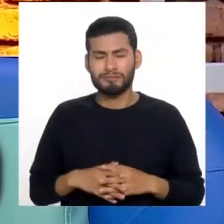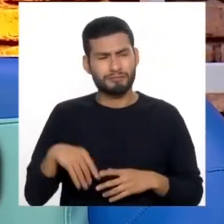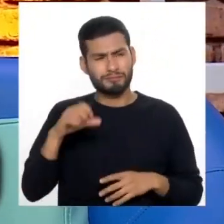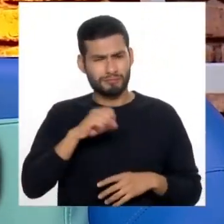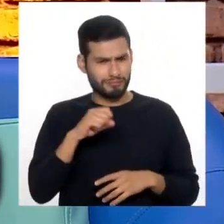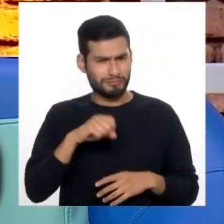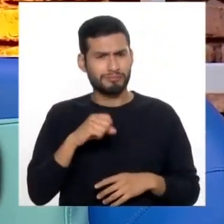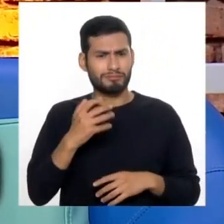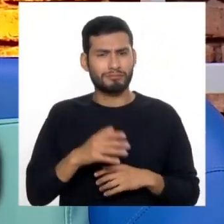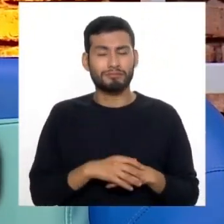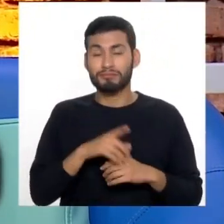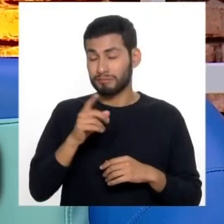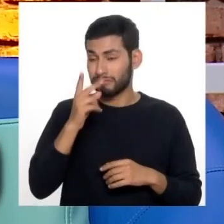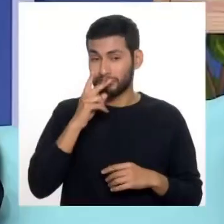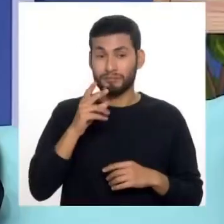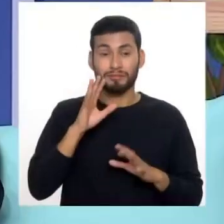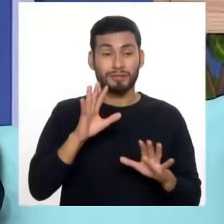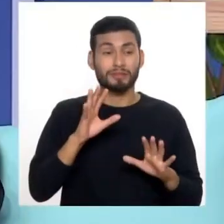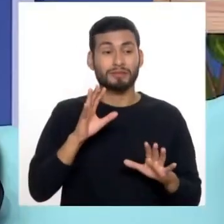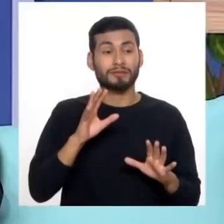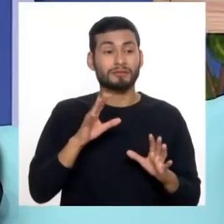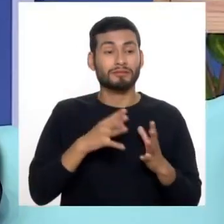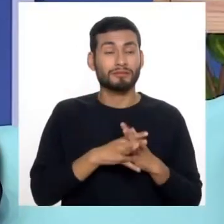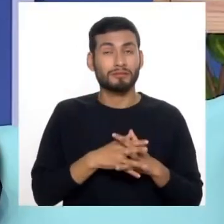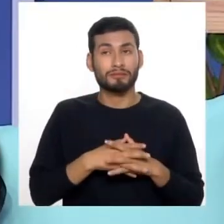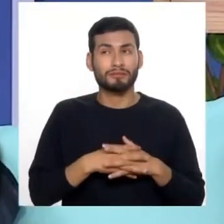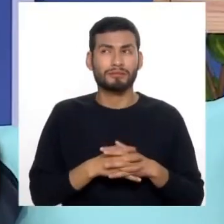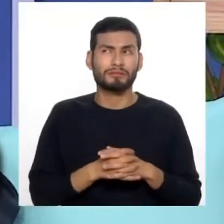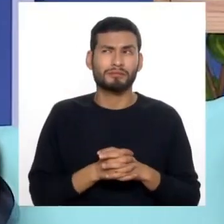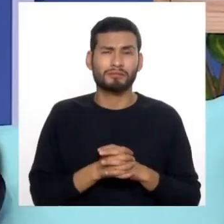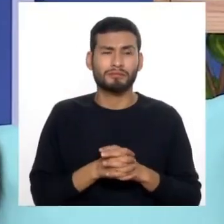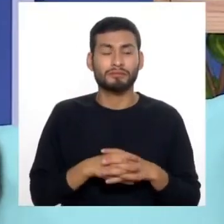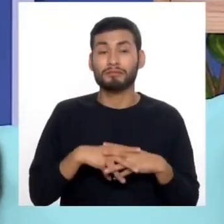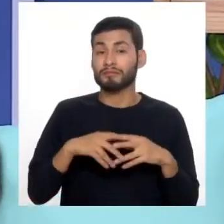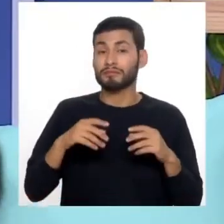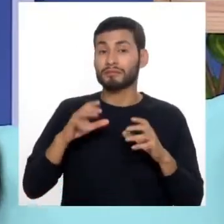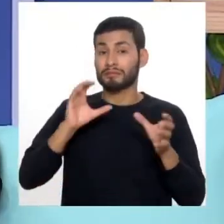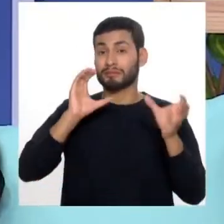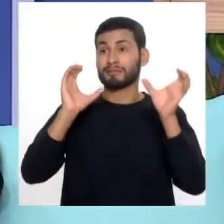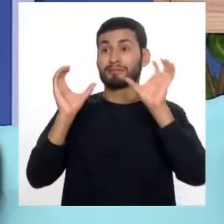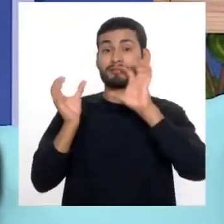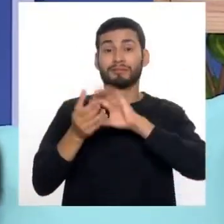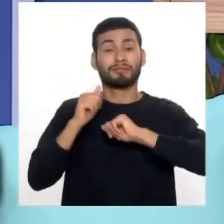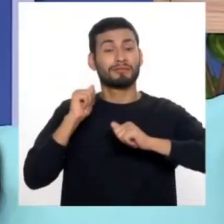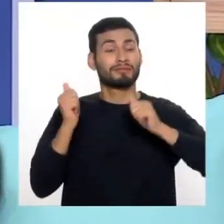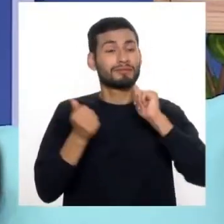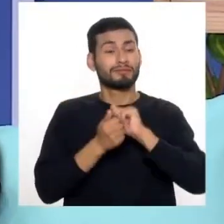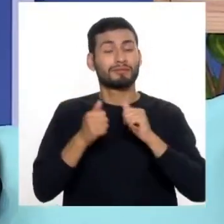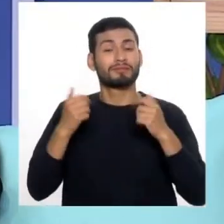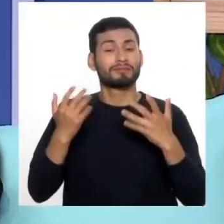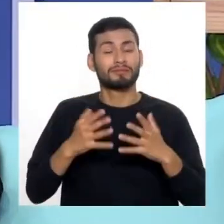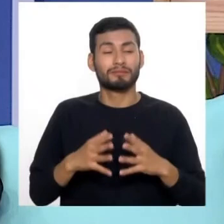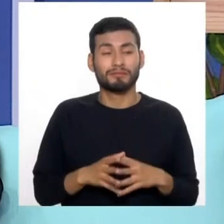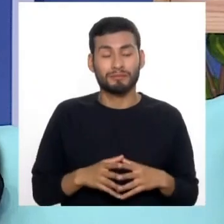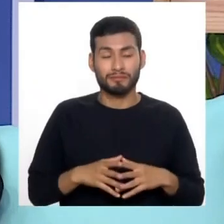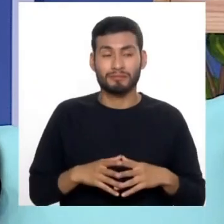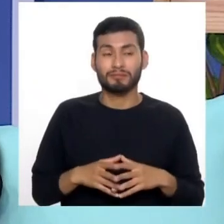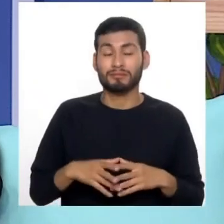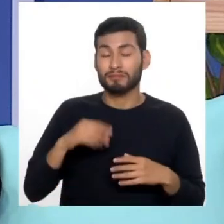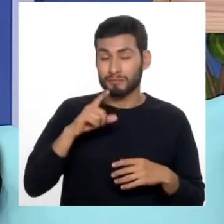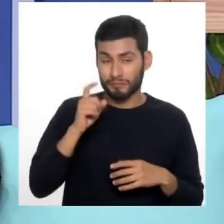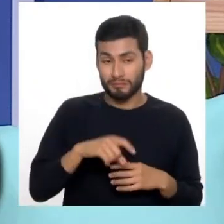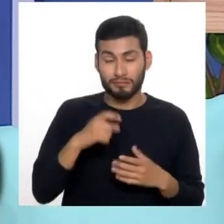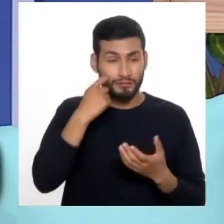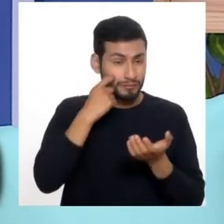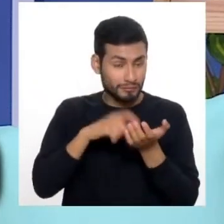alguna. Además, mira, Christopher, el cambio climático también va a ser una situación, digamos, a tomar en